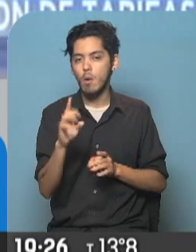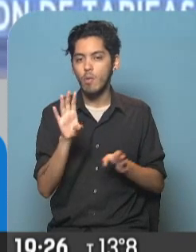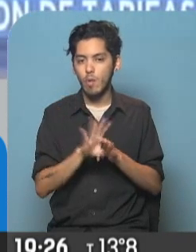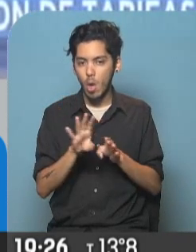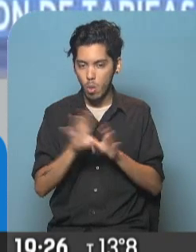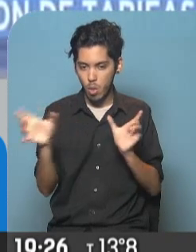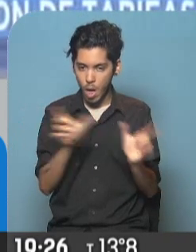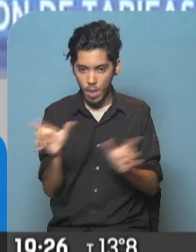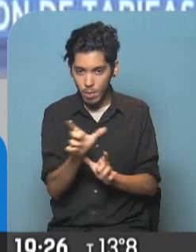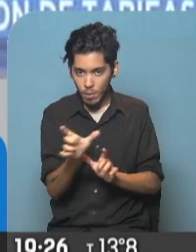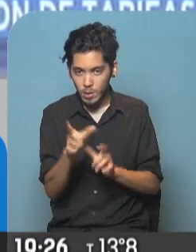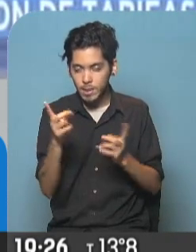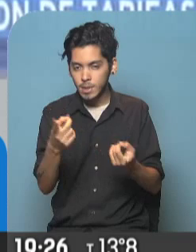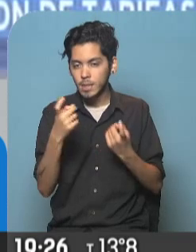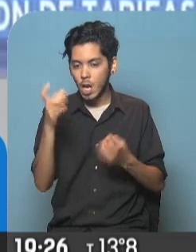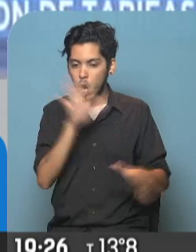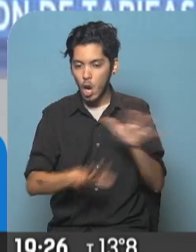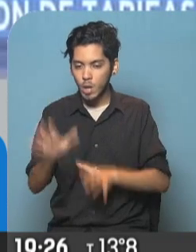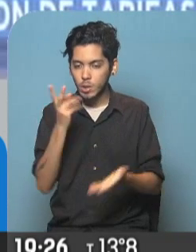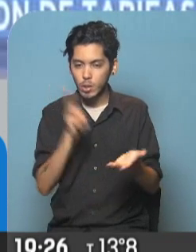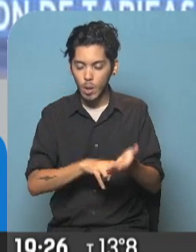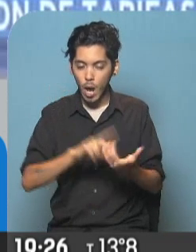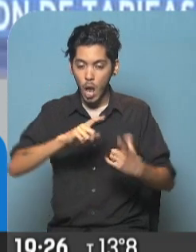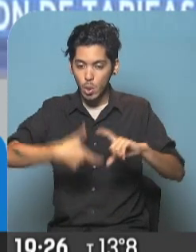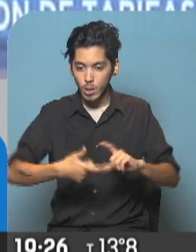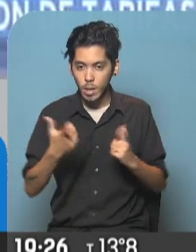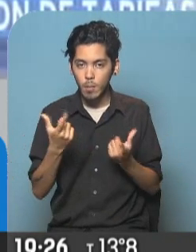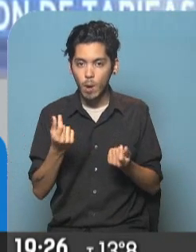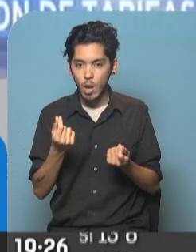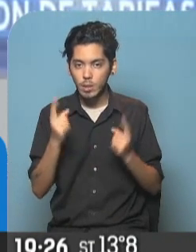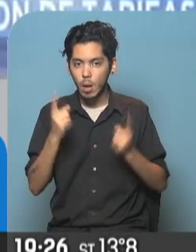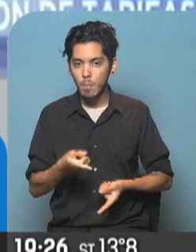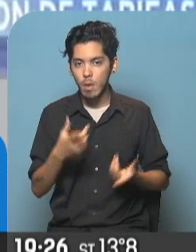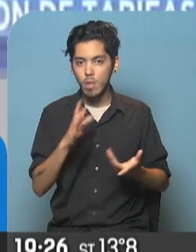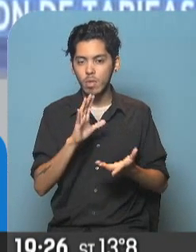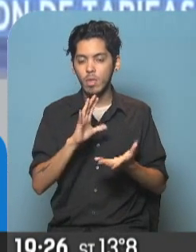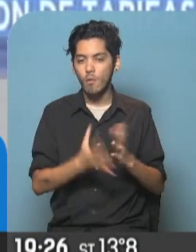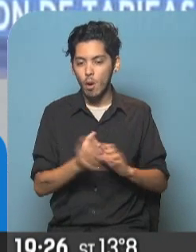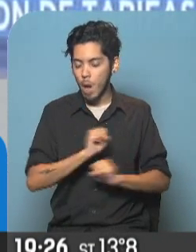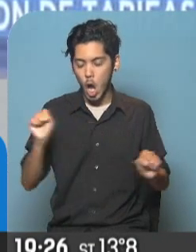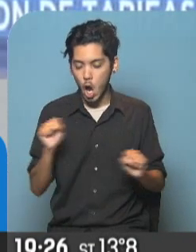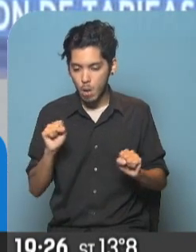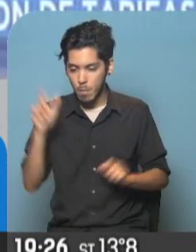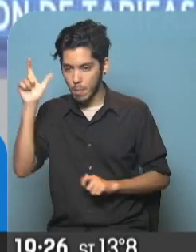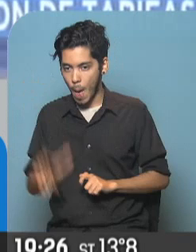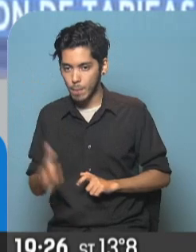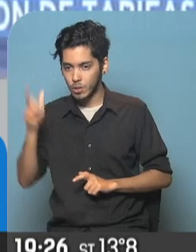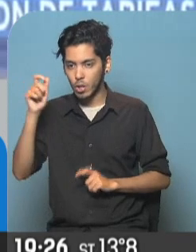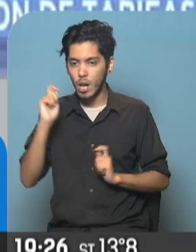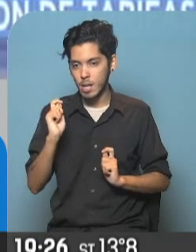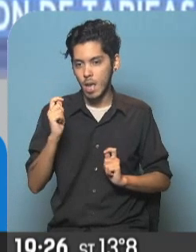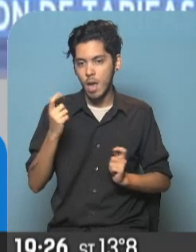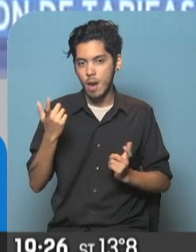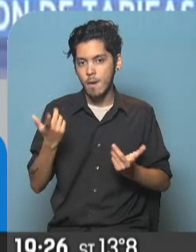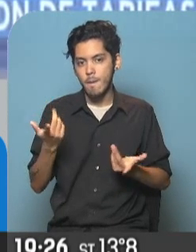regenerar el cuadro tarifario actualizar las tarifas lo que pasa que eso también se hizo en forma de shock para el bolsillo del consumidor y para